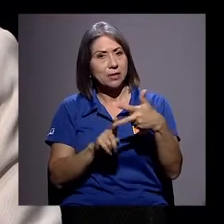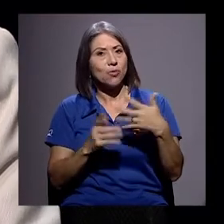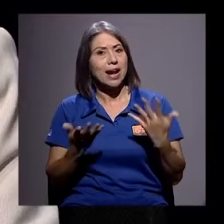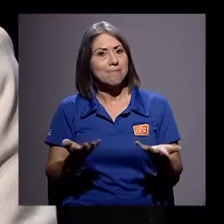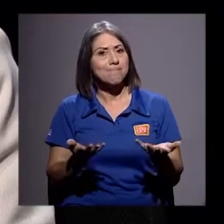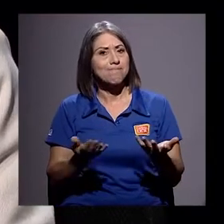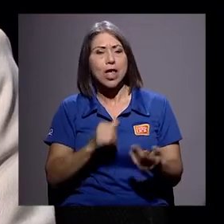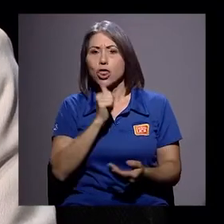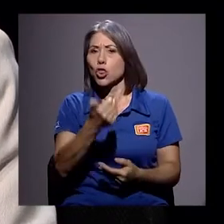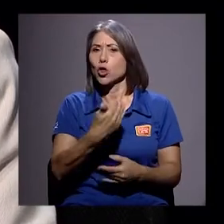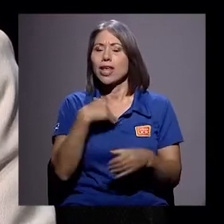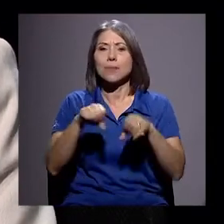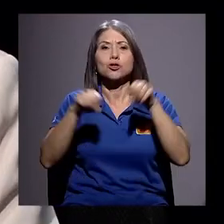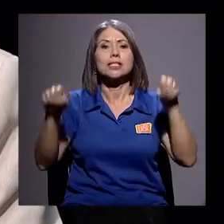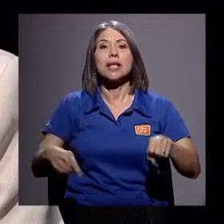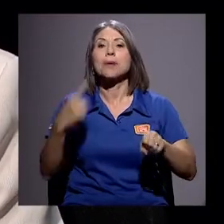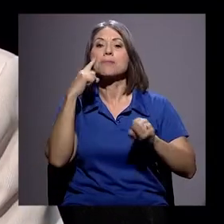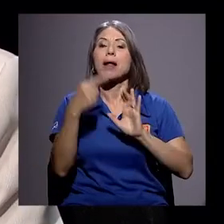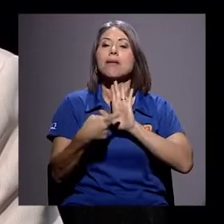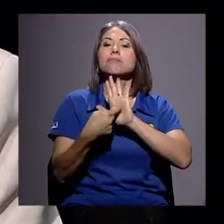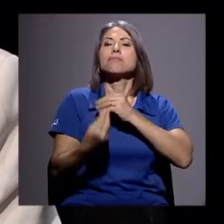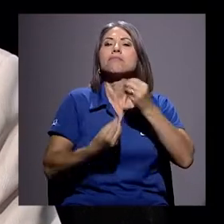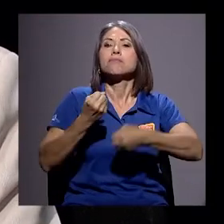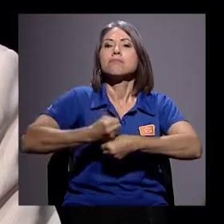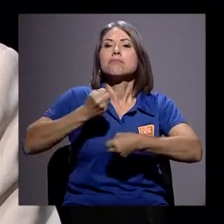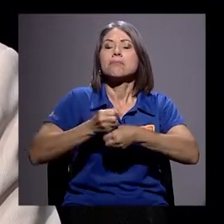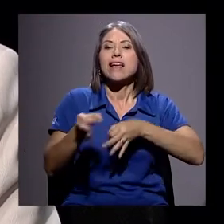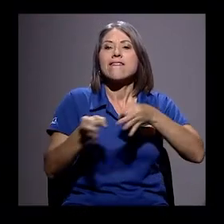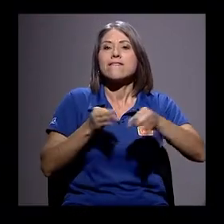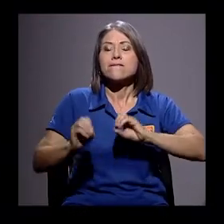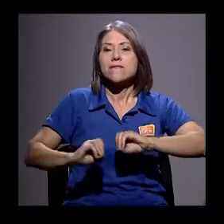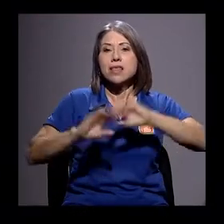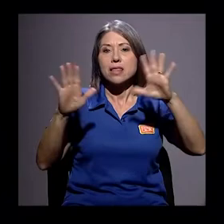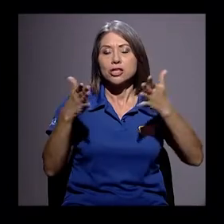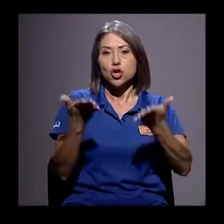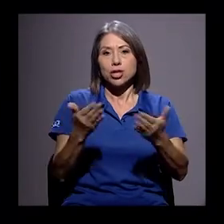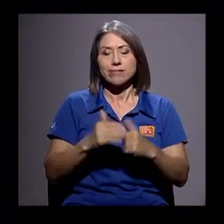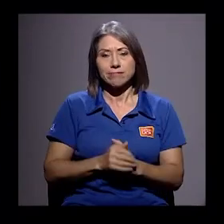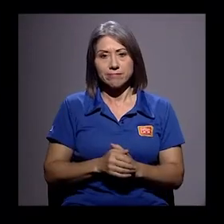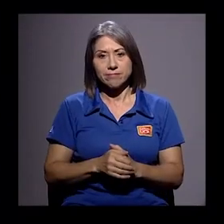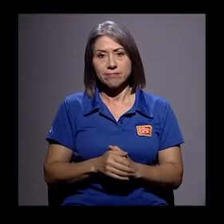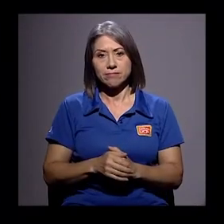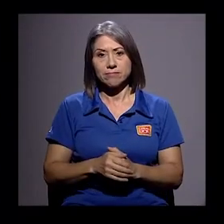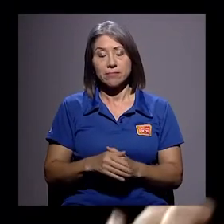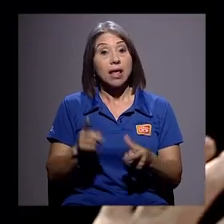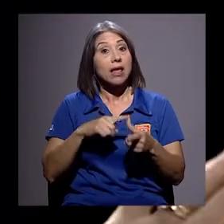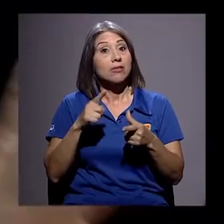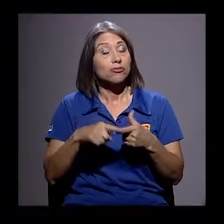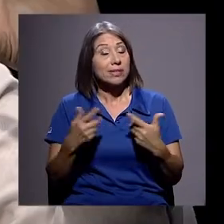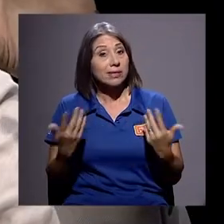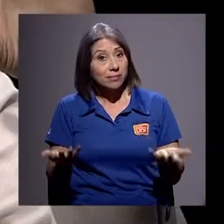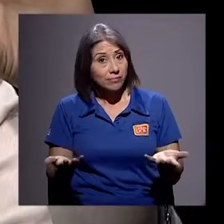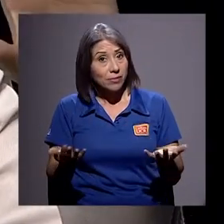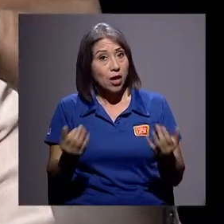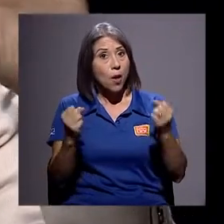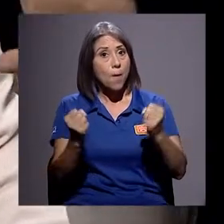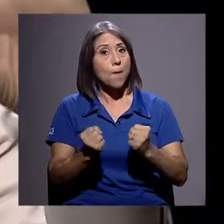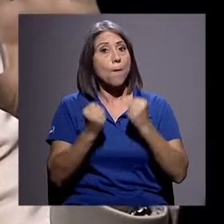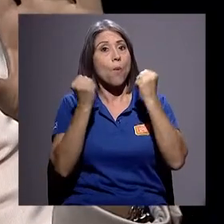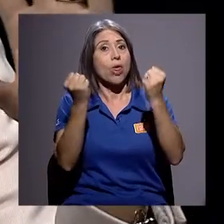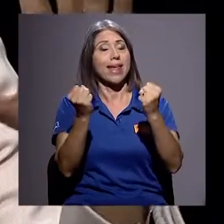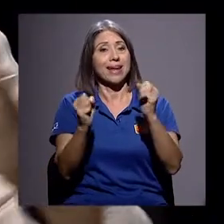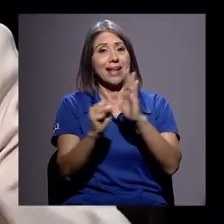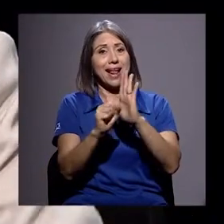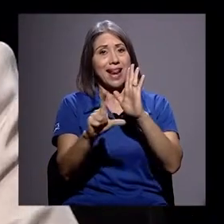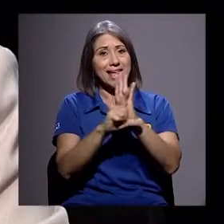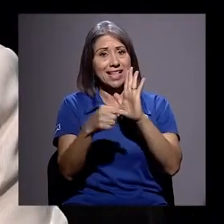no tenemos sistemas de rendición de cuentas efectivos entonces al final tenemos un poder legislativo muy